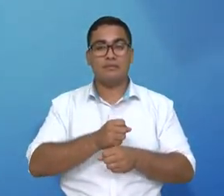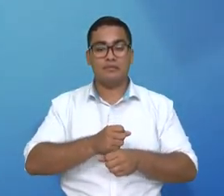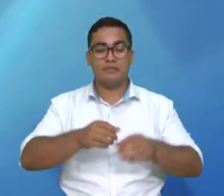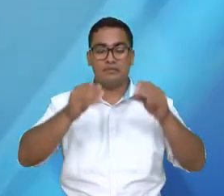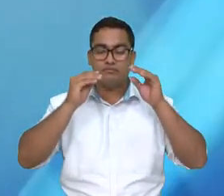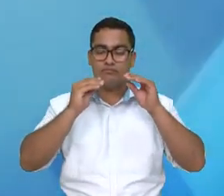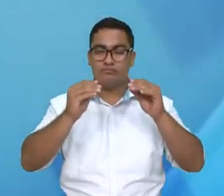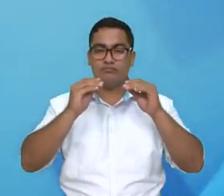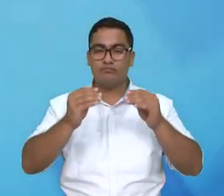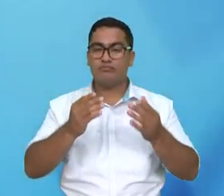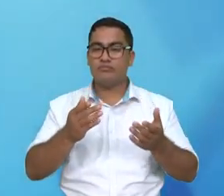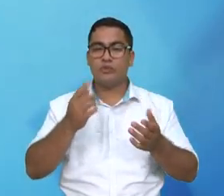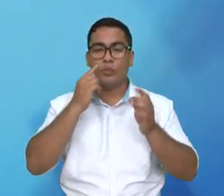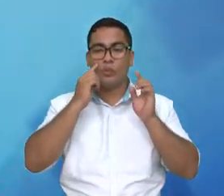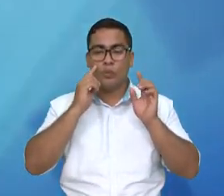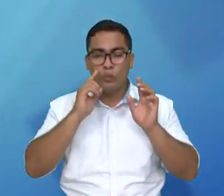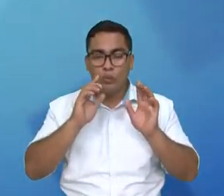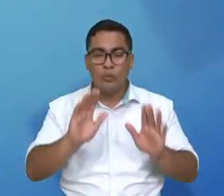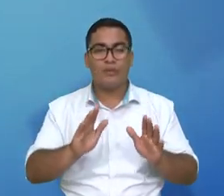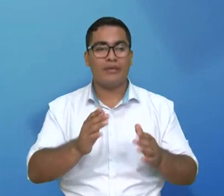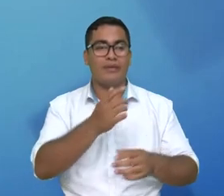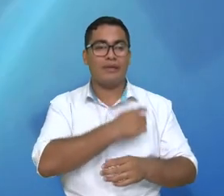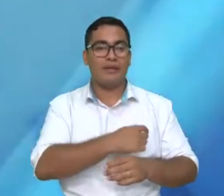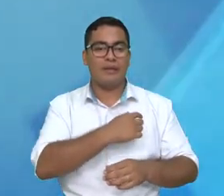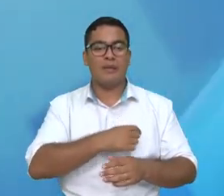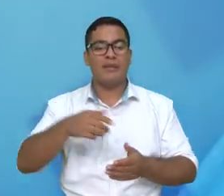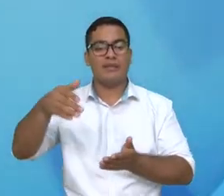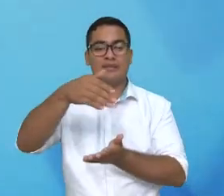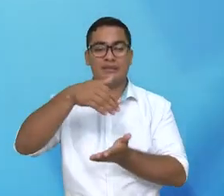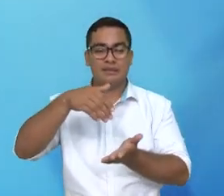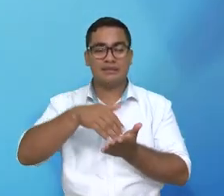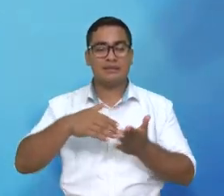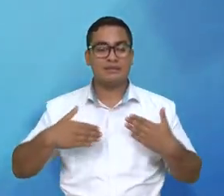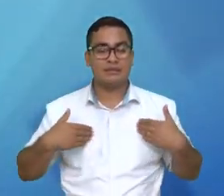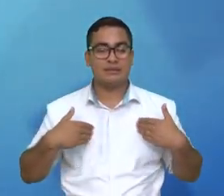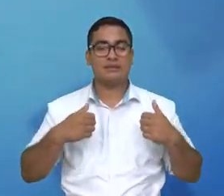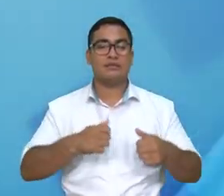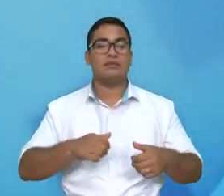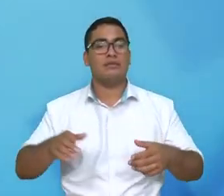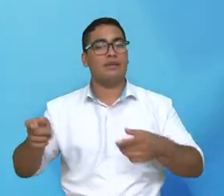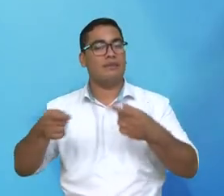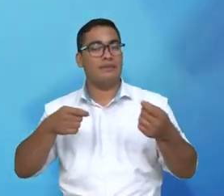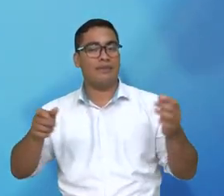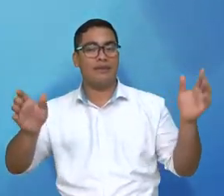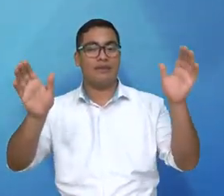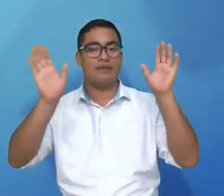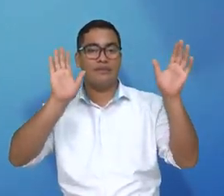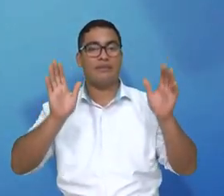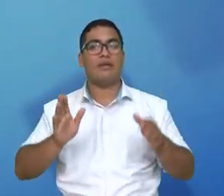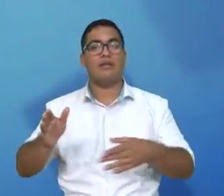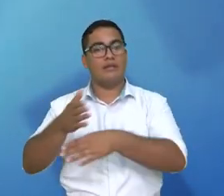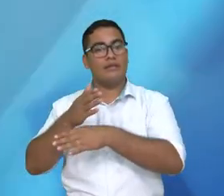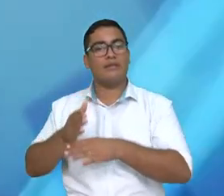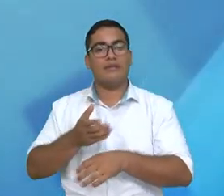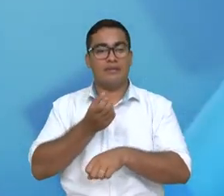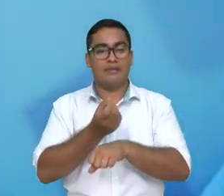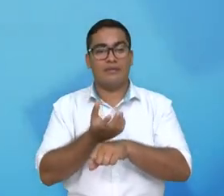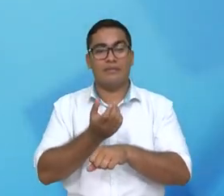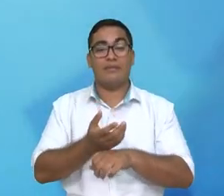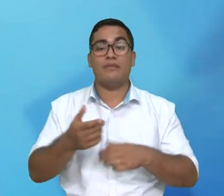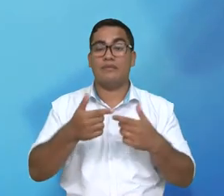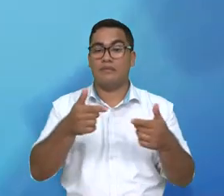educación preventiva, en escuelas, centros de salud, centros de comercio, desde las alcaldías, las delegaciones